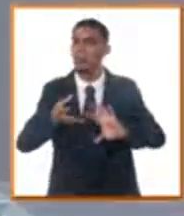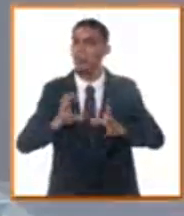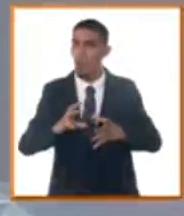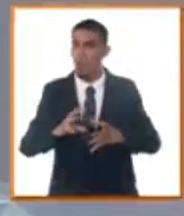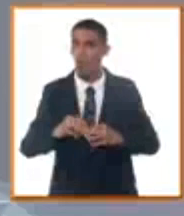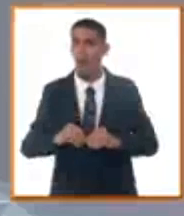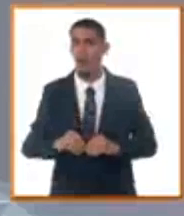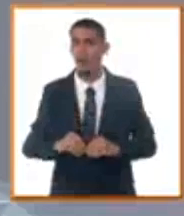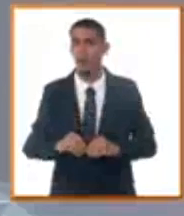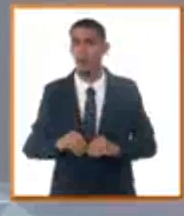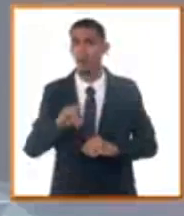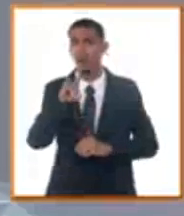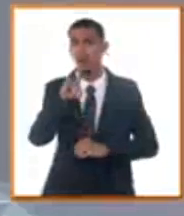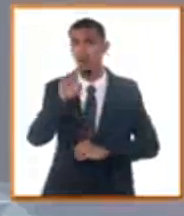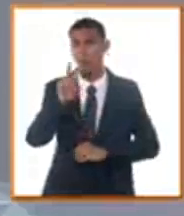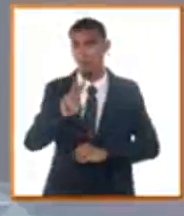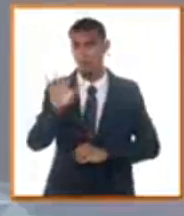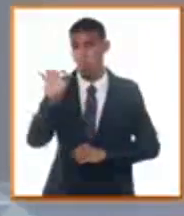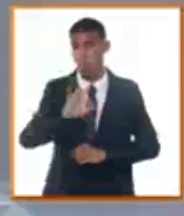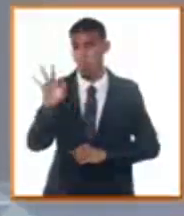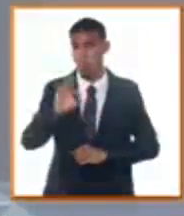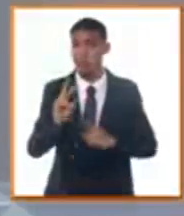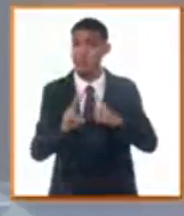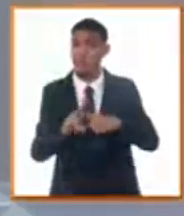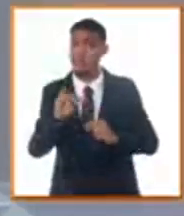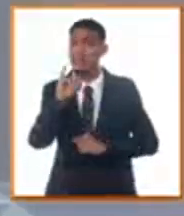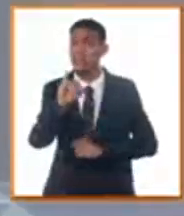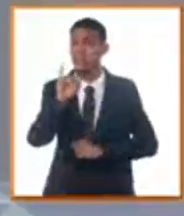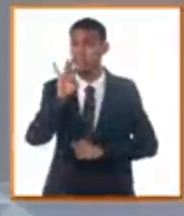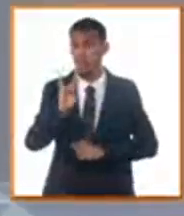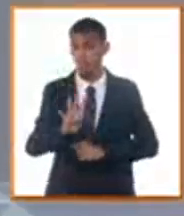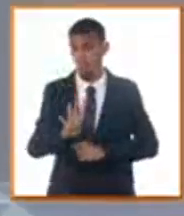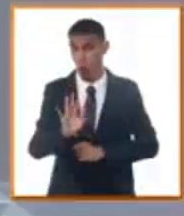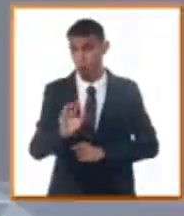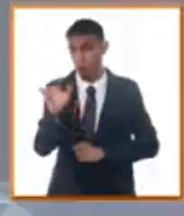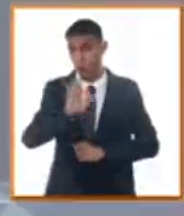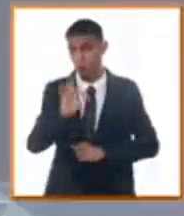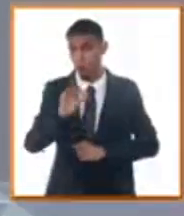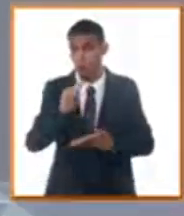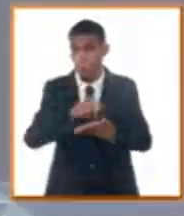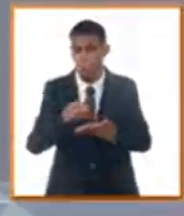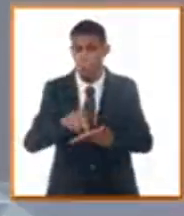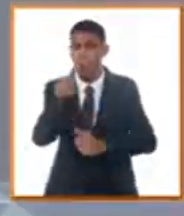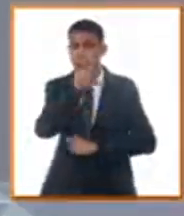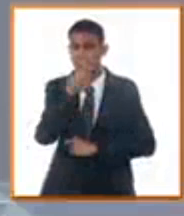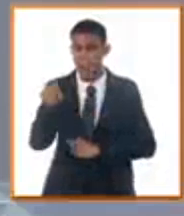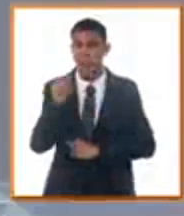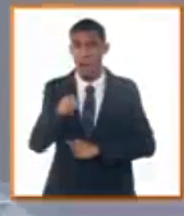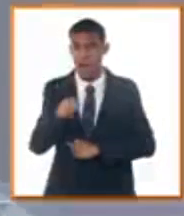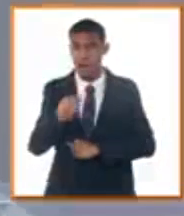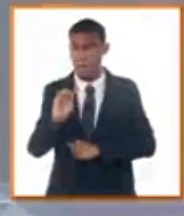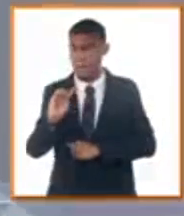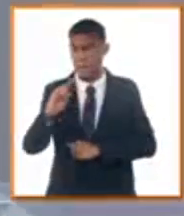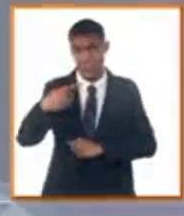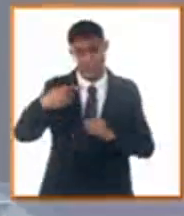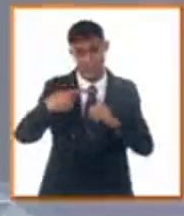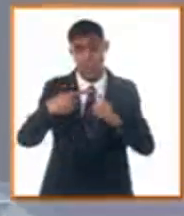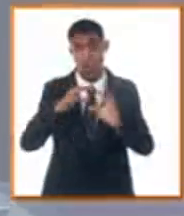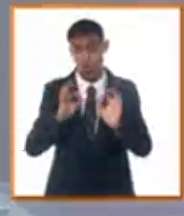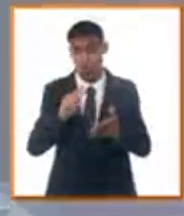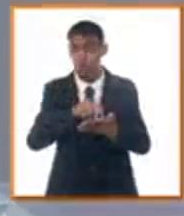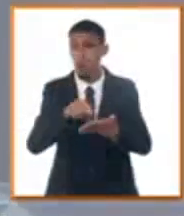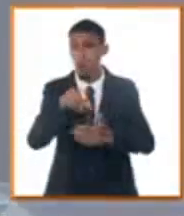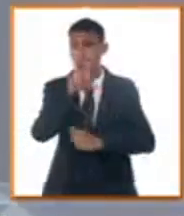82%, 64% en las bodegas, que es donde nos hemos concentrado por lo que explicábamos anteriormente,